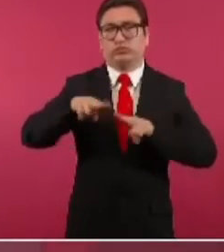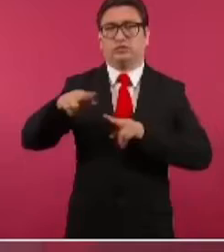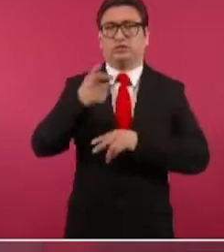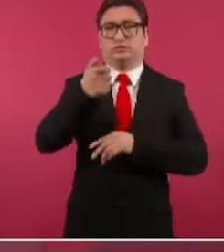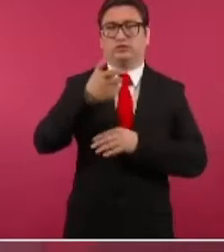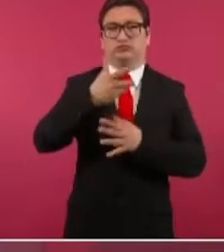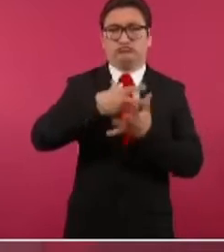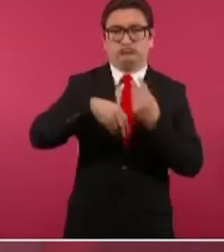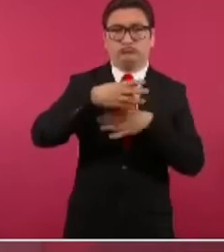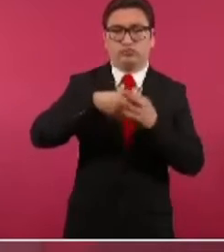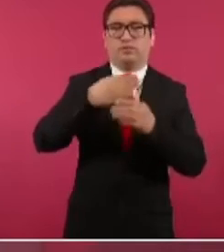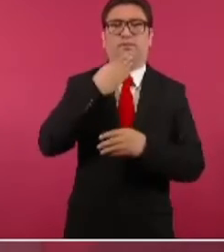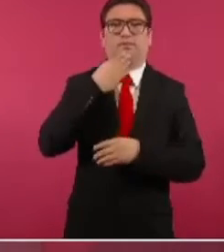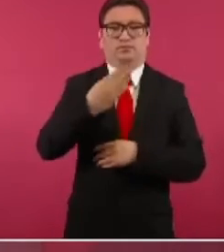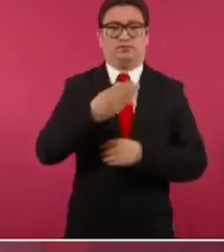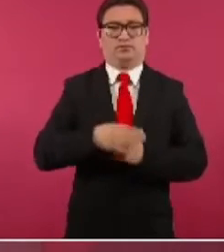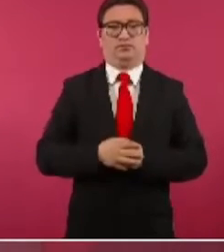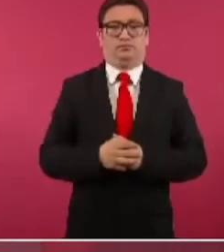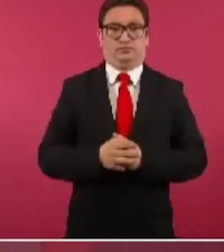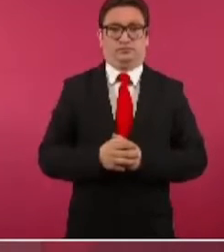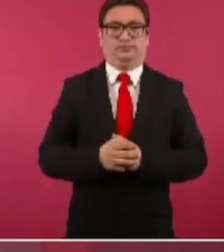un acierto